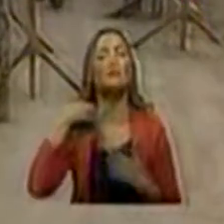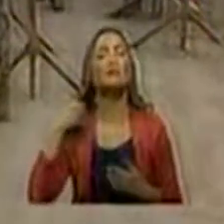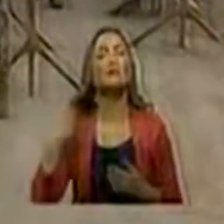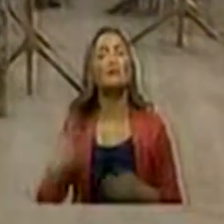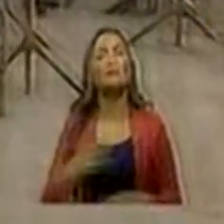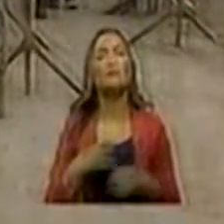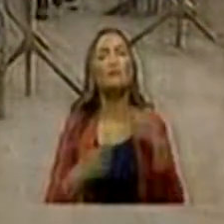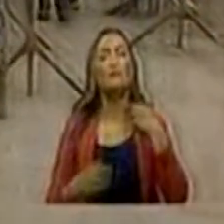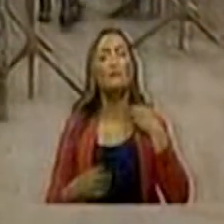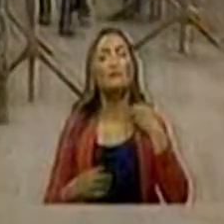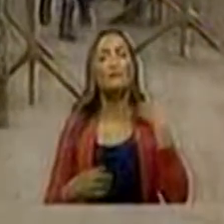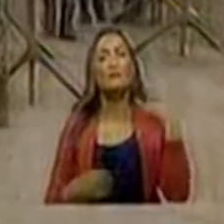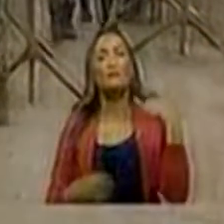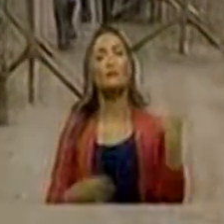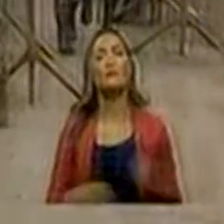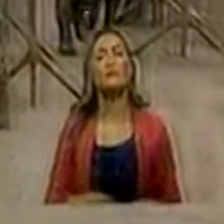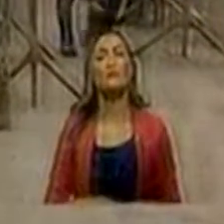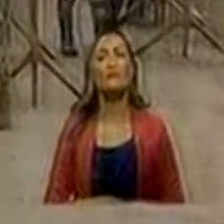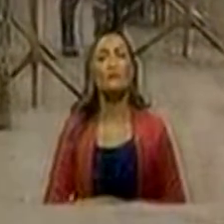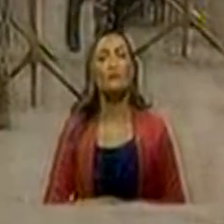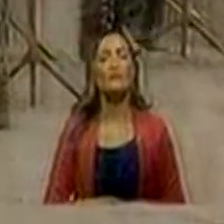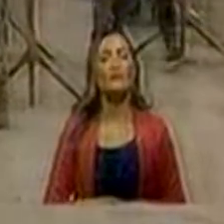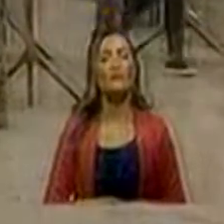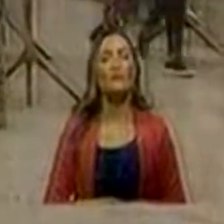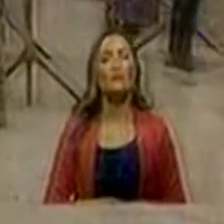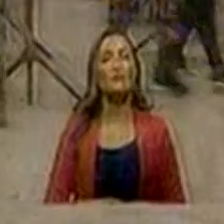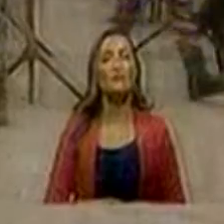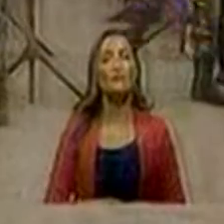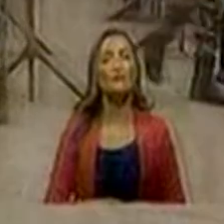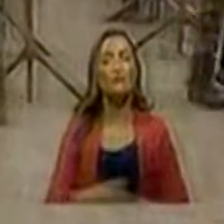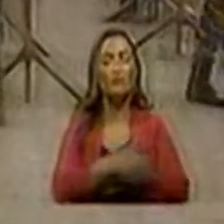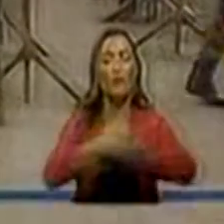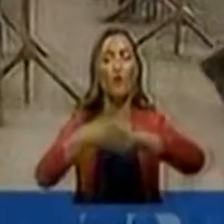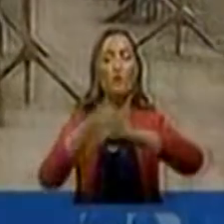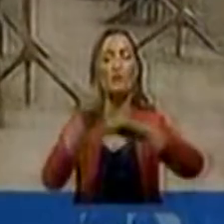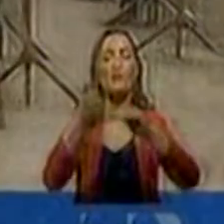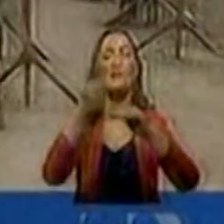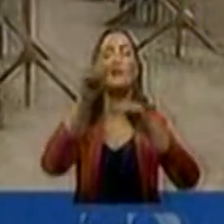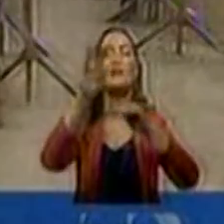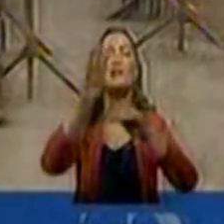en la penitenciaría del Litoral, recinto carcelario ubicado en el kilómetro